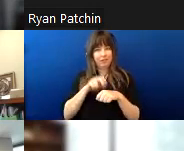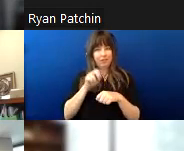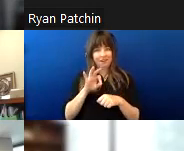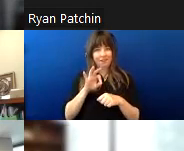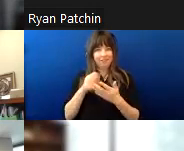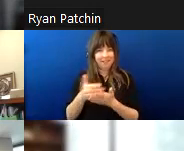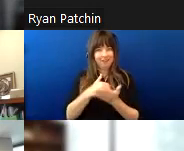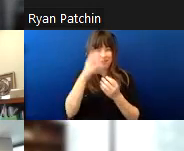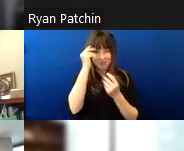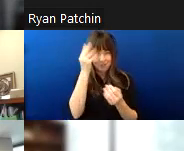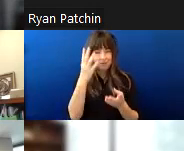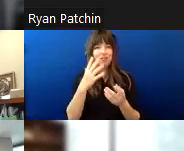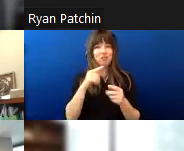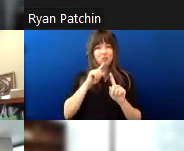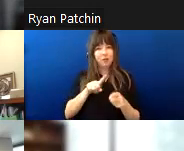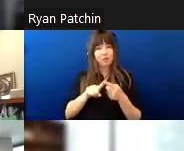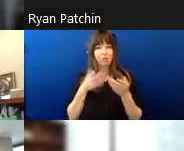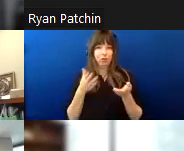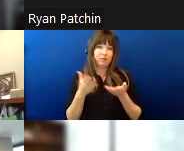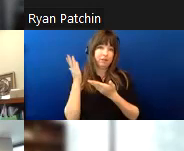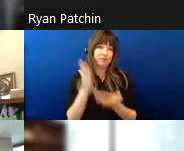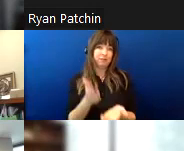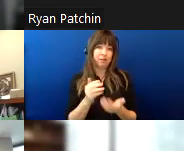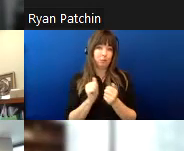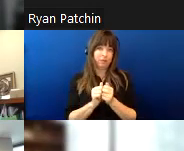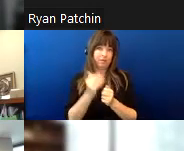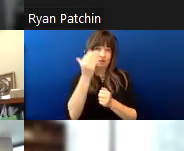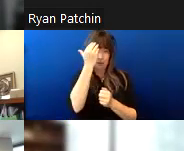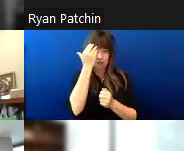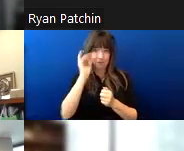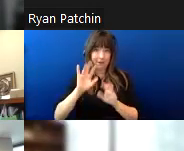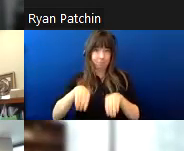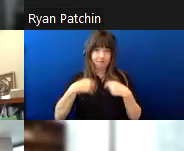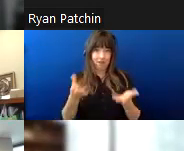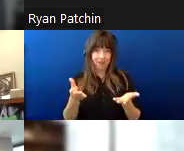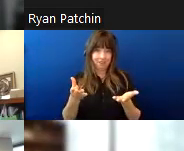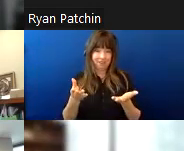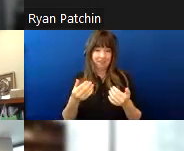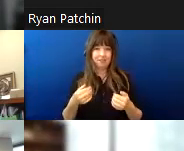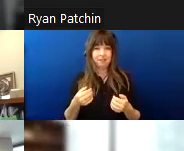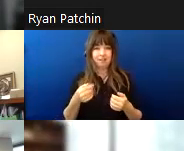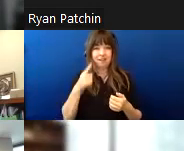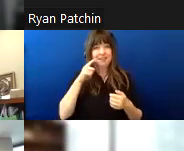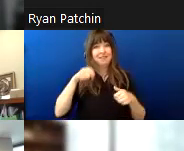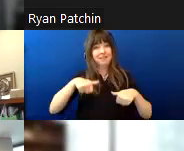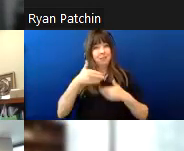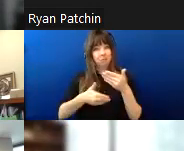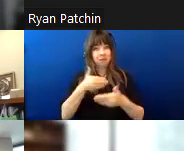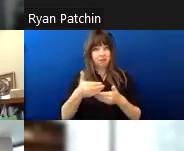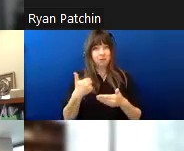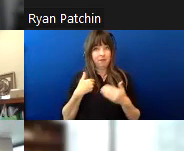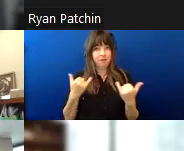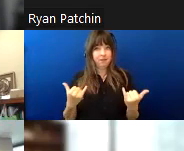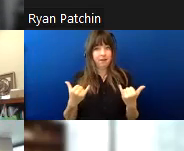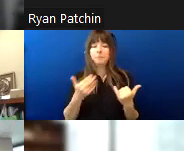Ciclo para recolectar información y también para entregar servicios con el conocimiento que esto nos proporciona. Yo creo que este